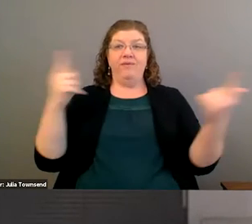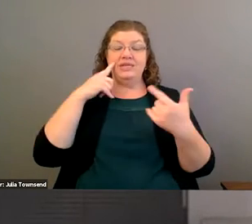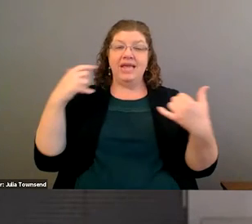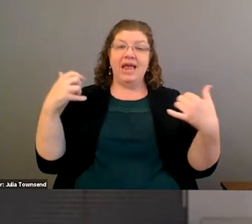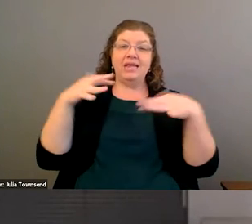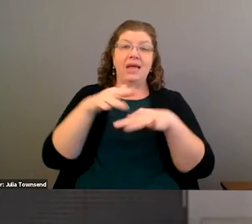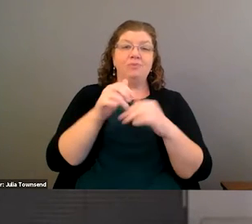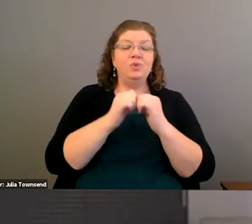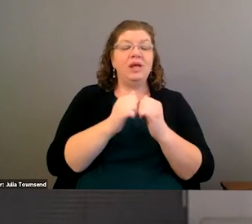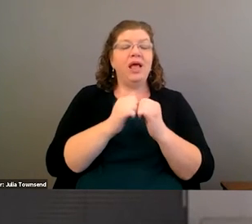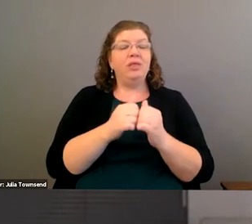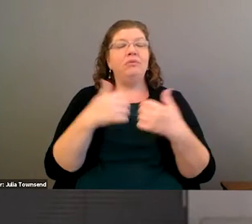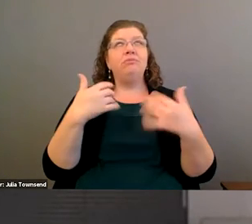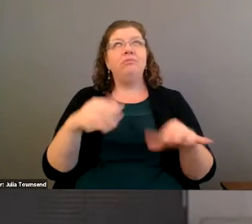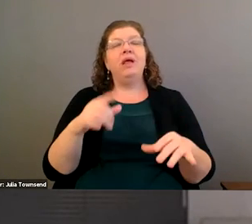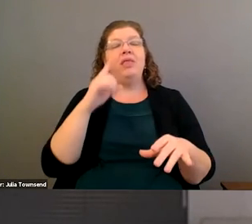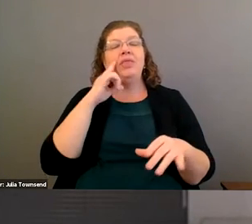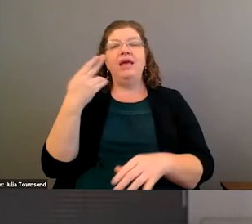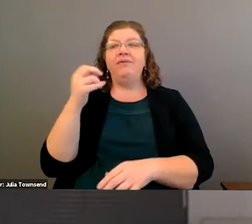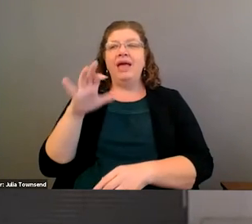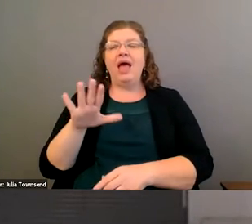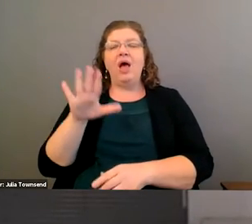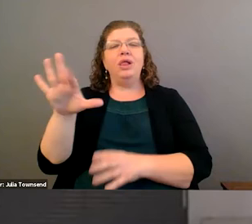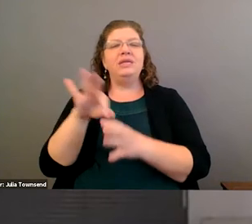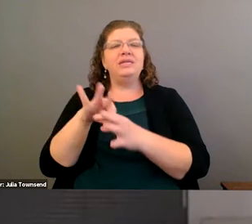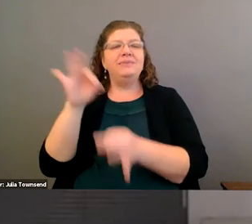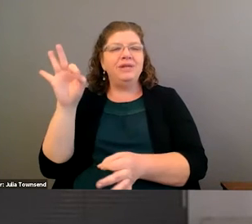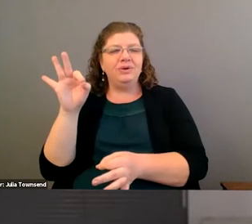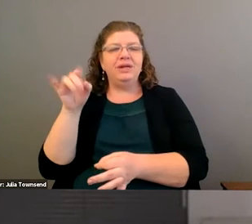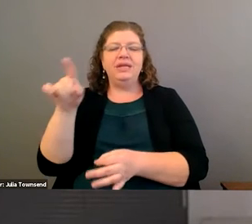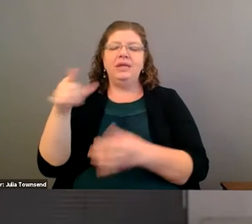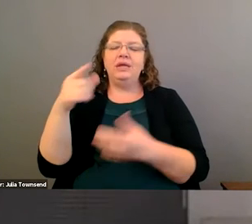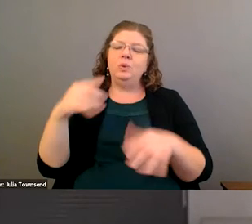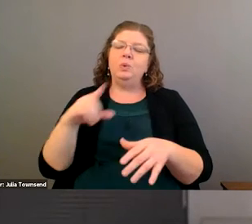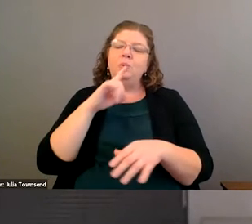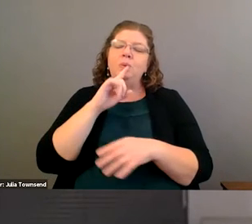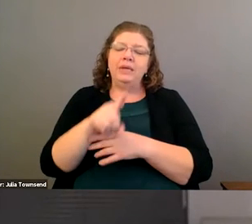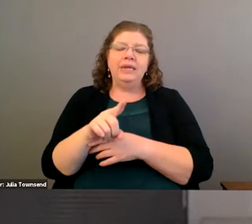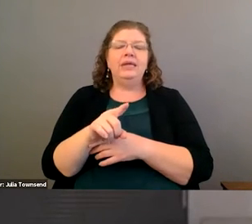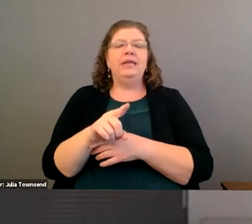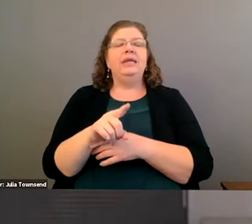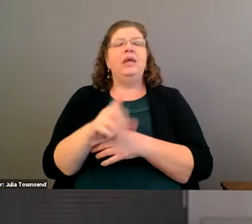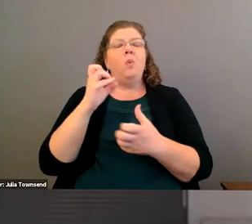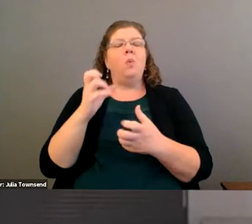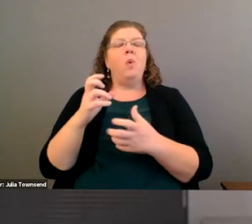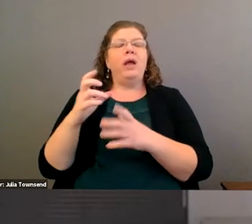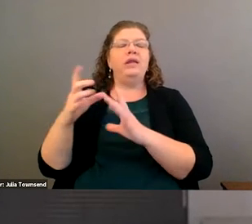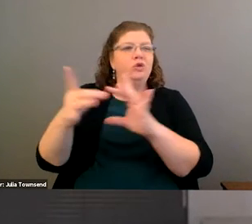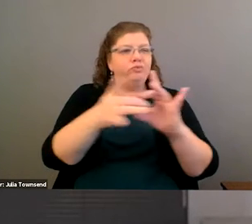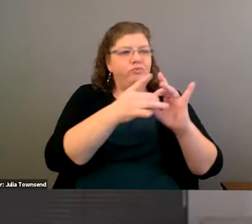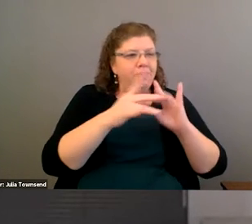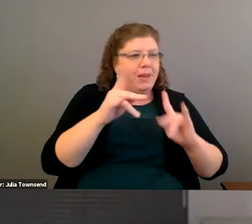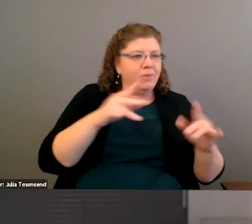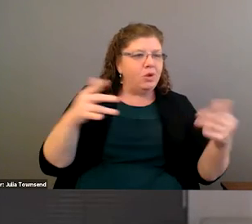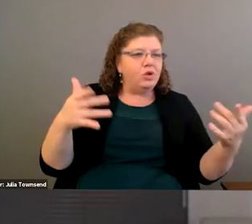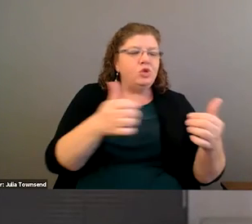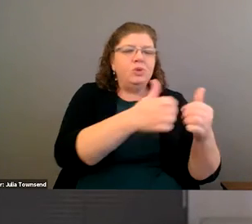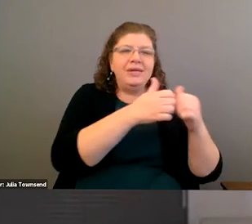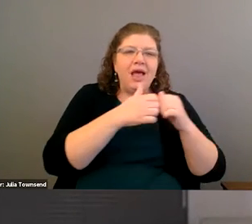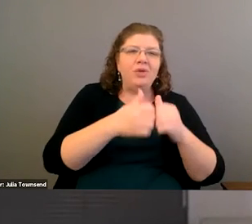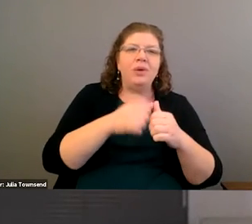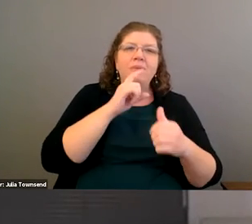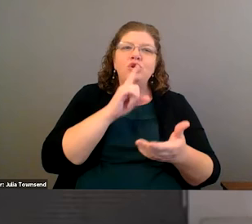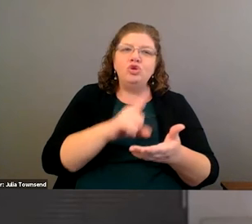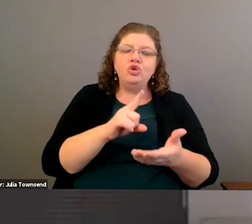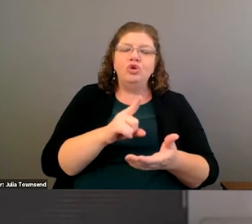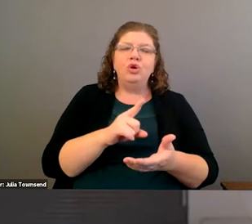podemos ahora hablar de esto, y me hace pensar en él porque él quería unir a las personas y asegurarse de que